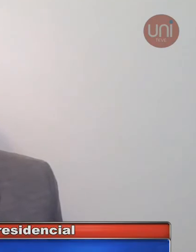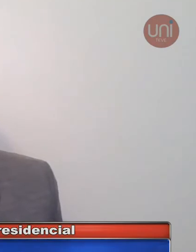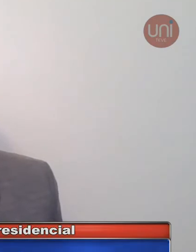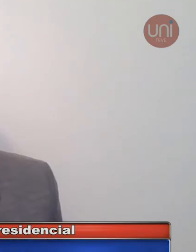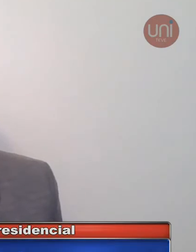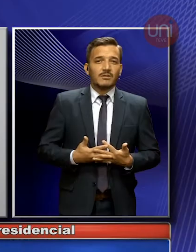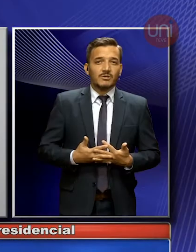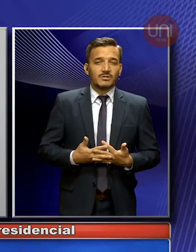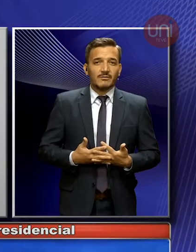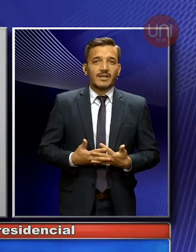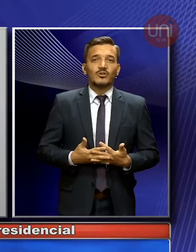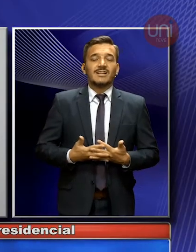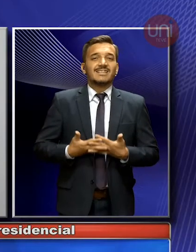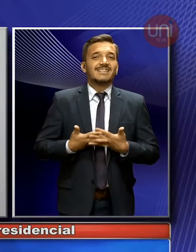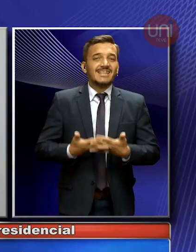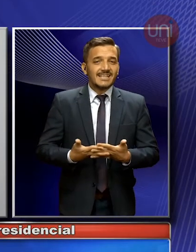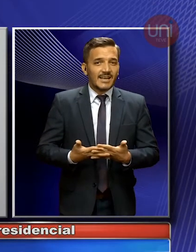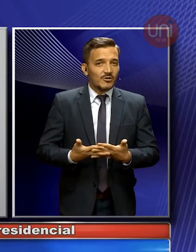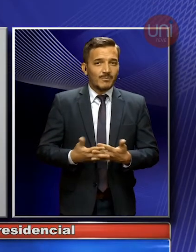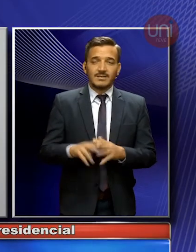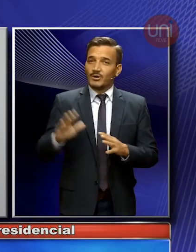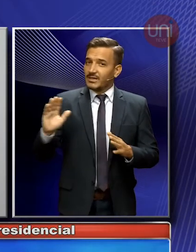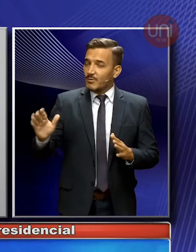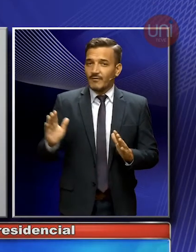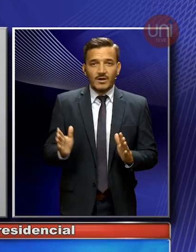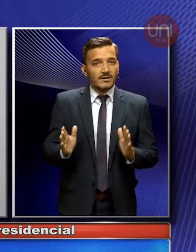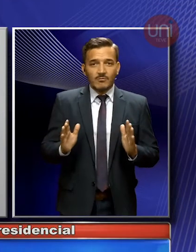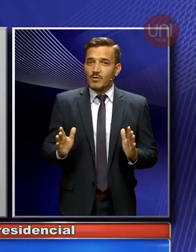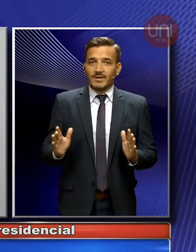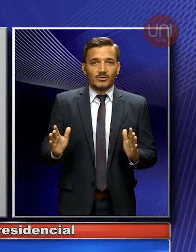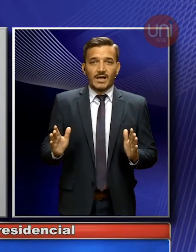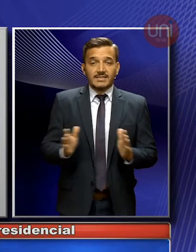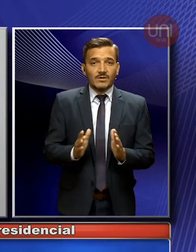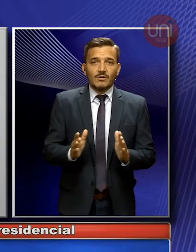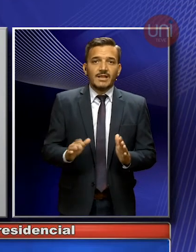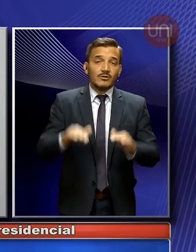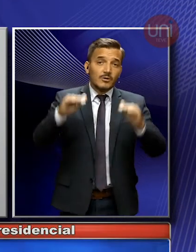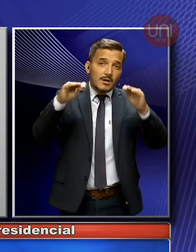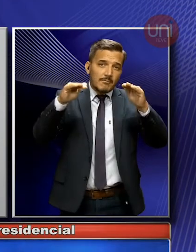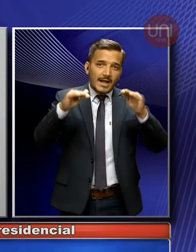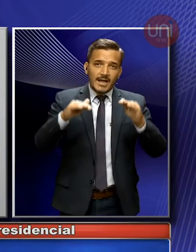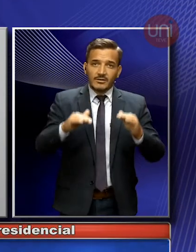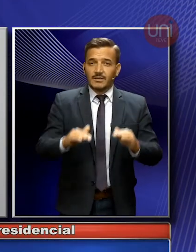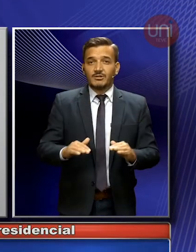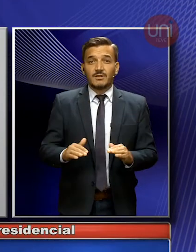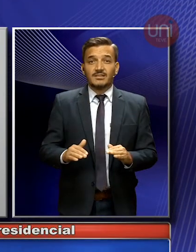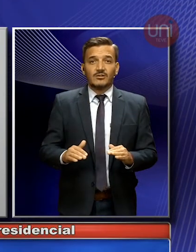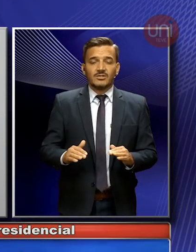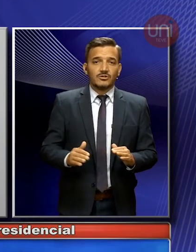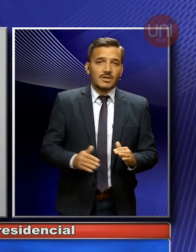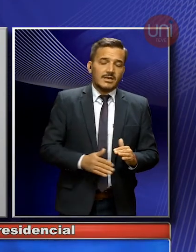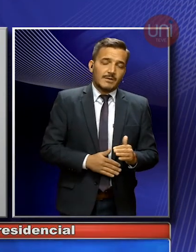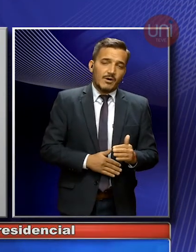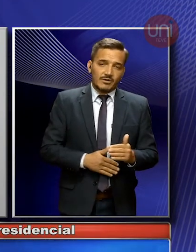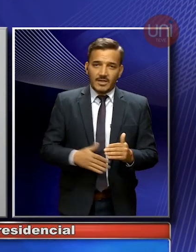lo que pasa con el virus en el verano? ¿Se tiene en claro lo que pasa? Porque en Europa fue muy particular. Llegó el verano, bajaron estrepitosamente los casos